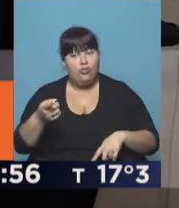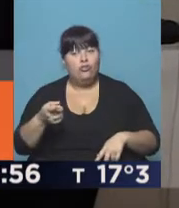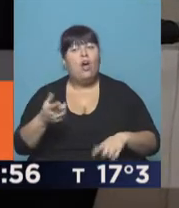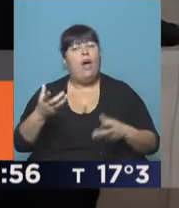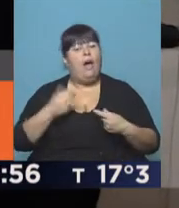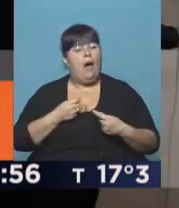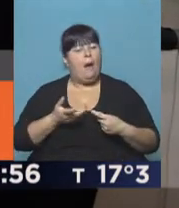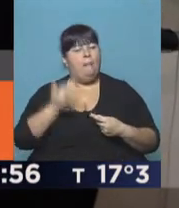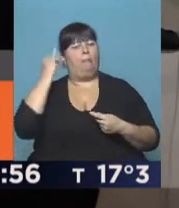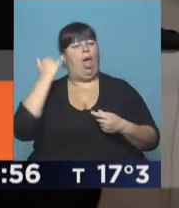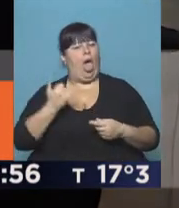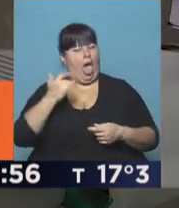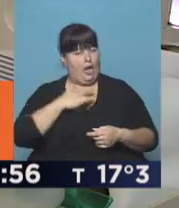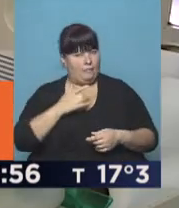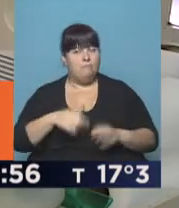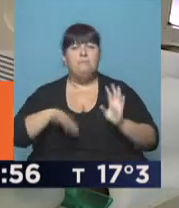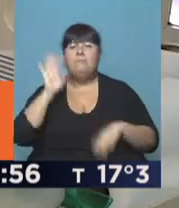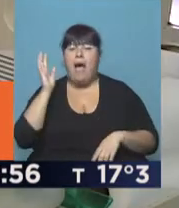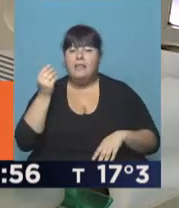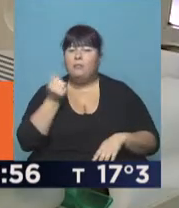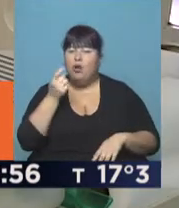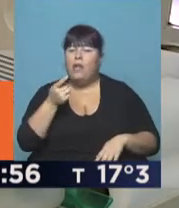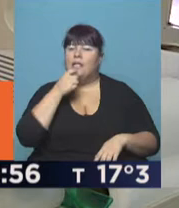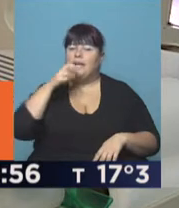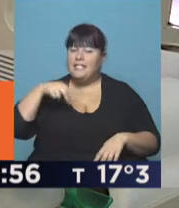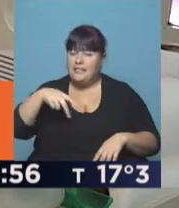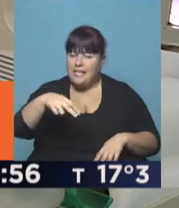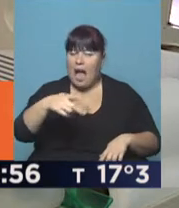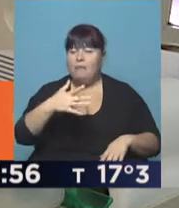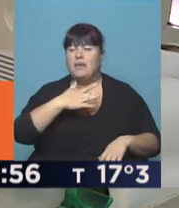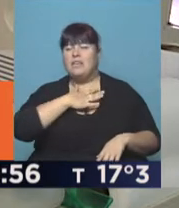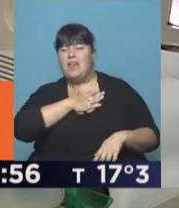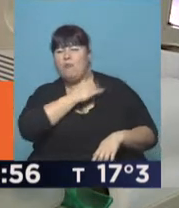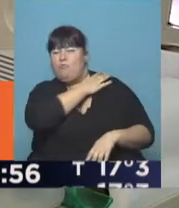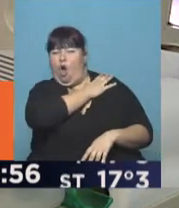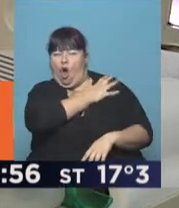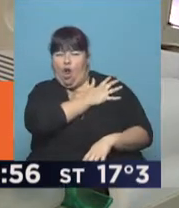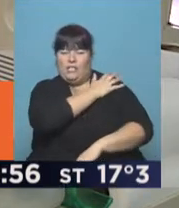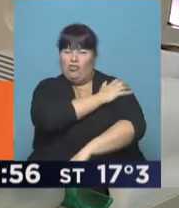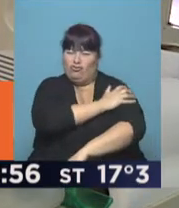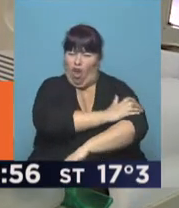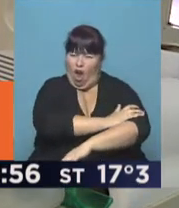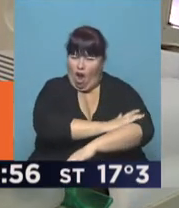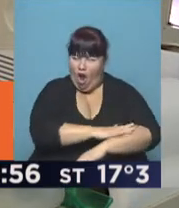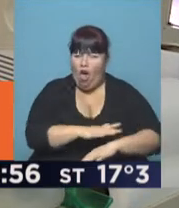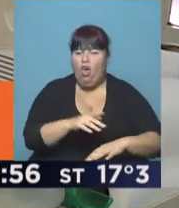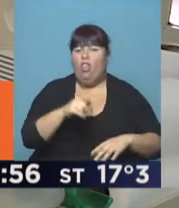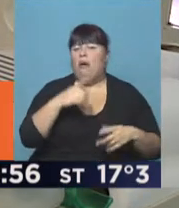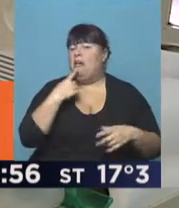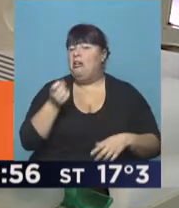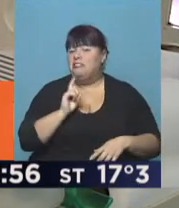que ayudan a identificarlo. Fundamentalmente al caminar, alguna molestia en el hombro, en el brazo, que